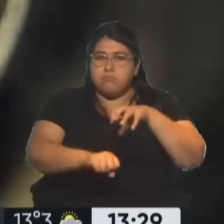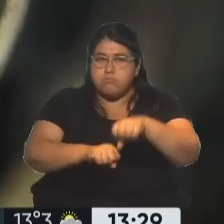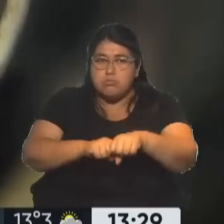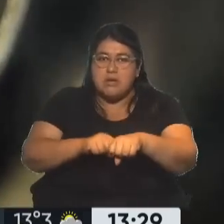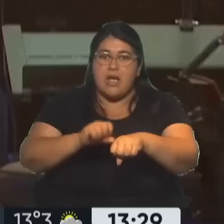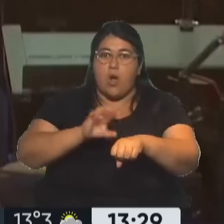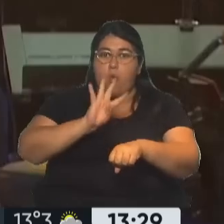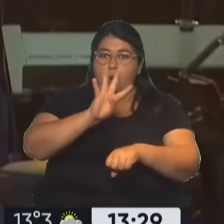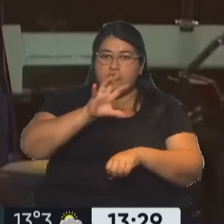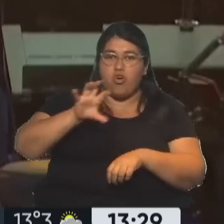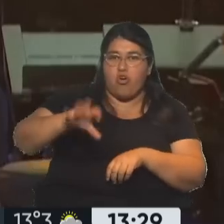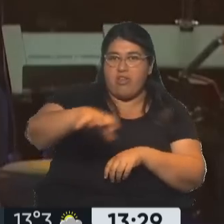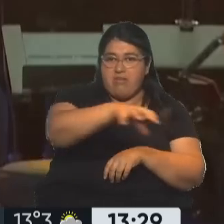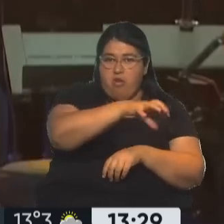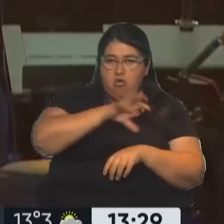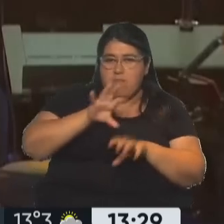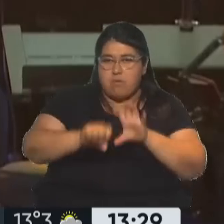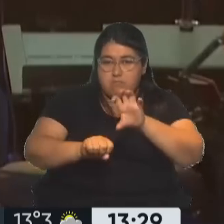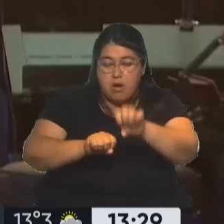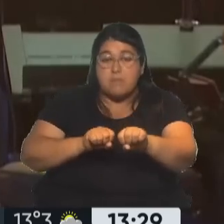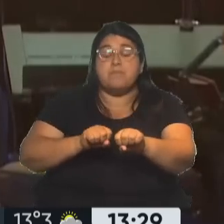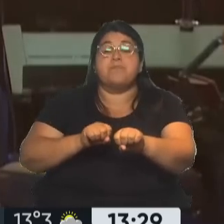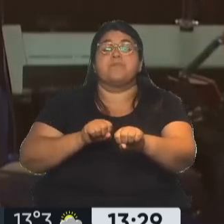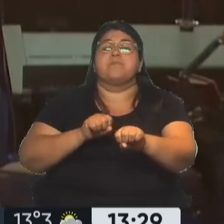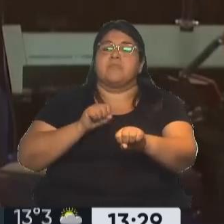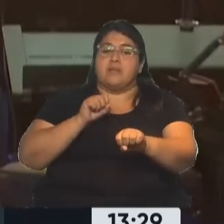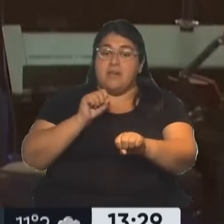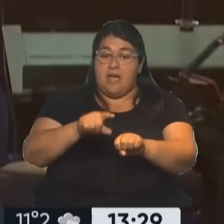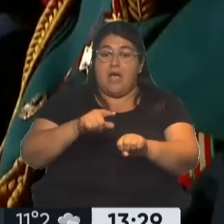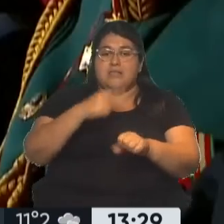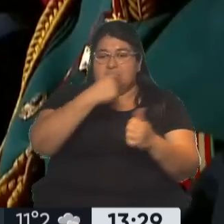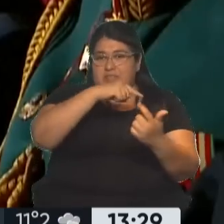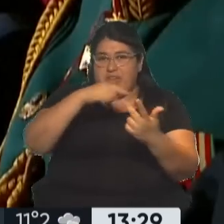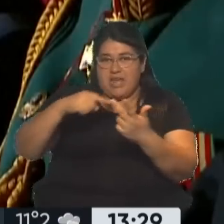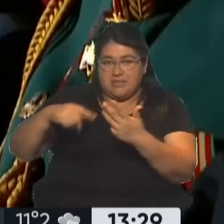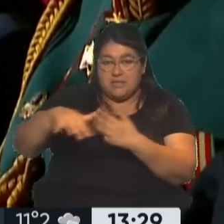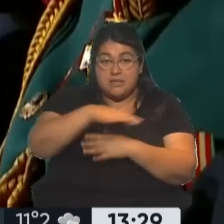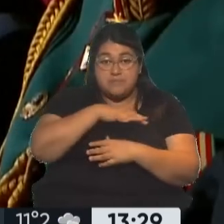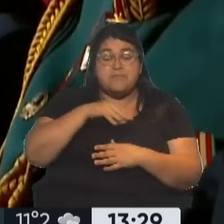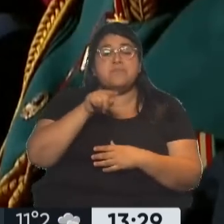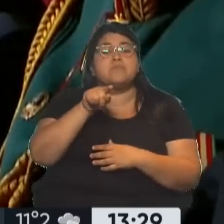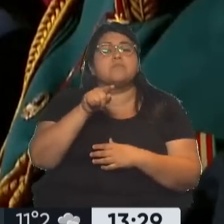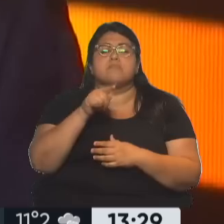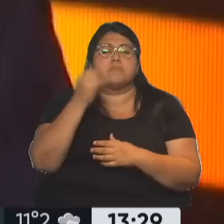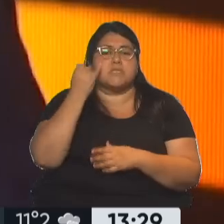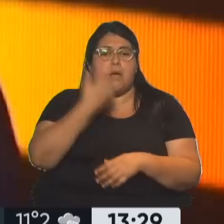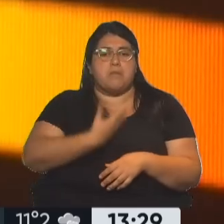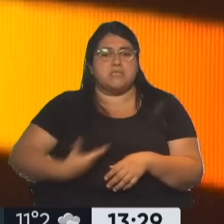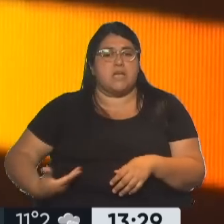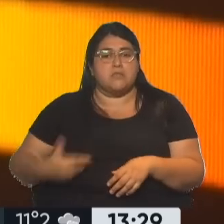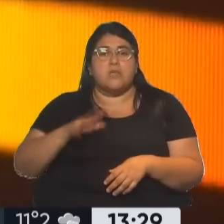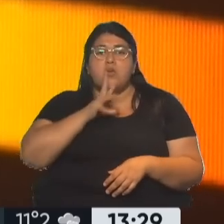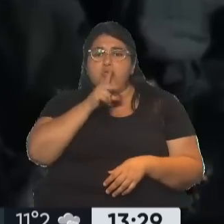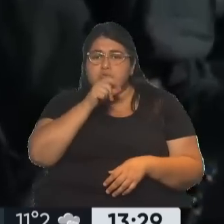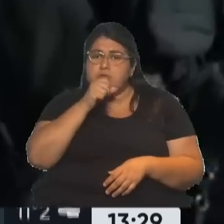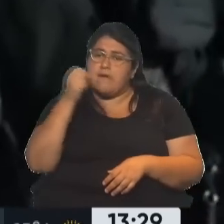regiones que Vladimir Putin decidió anexar a la Federación Rusa, Zaporizhia, Kherson, Donetsk y Lugansk, obligaron al presidente ruso a